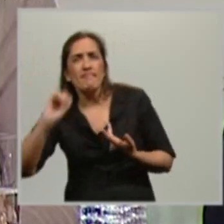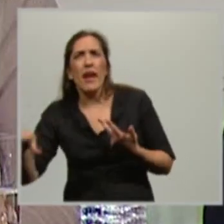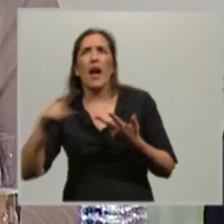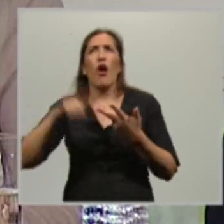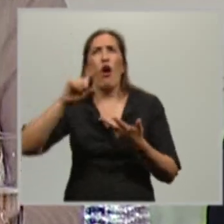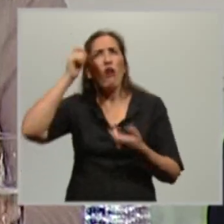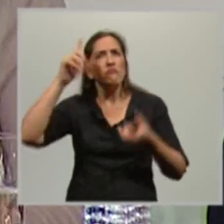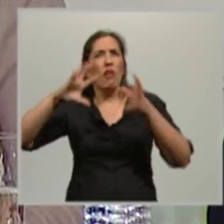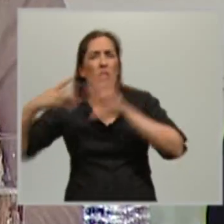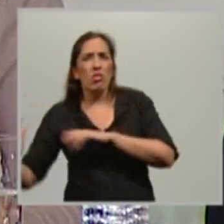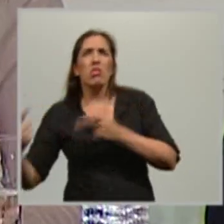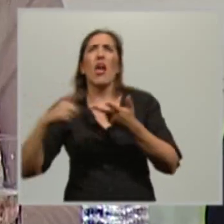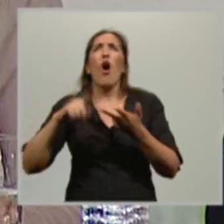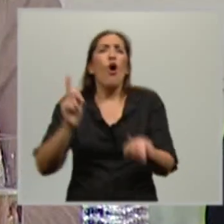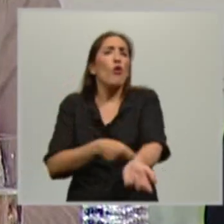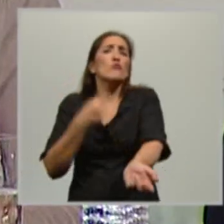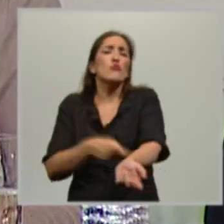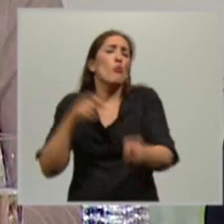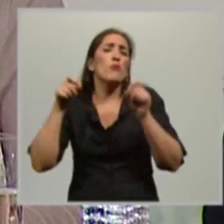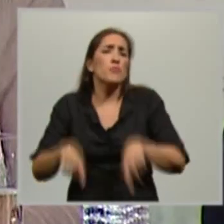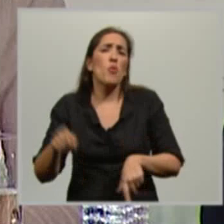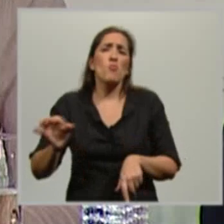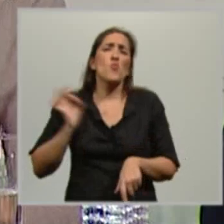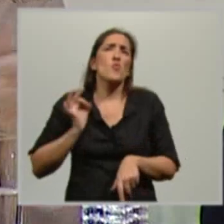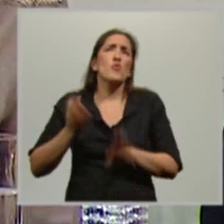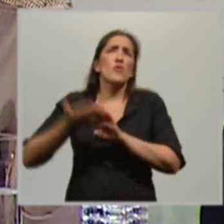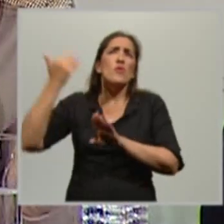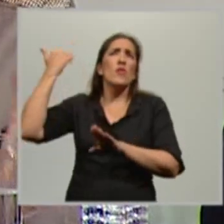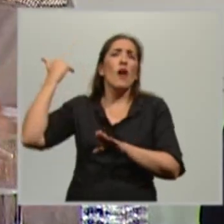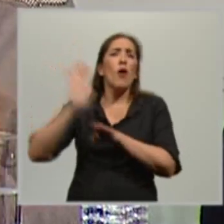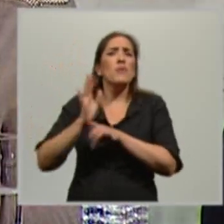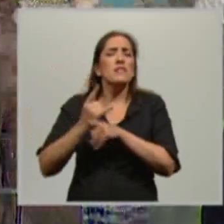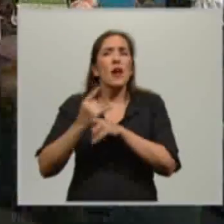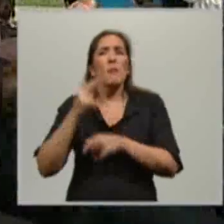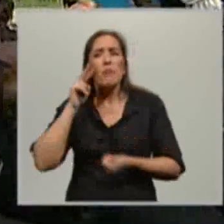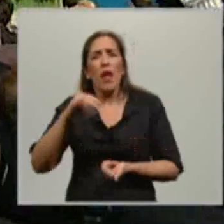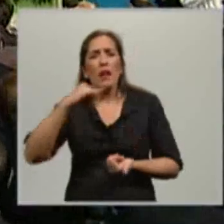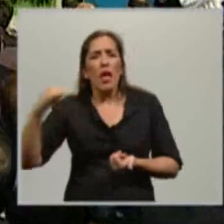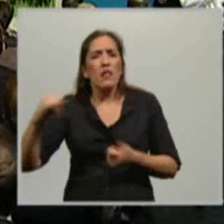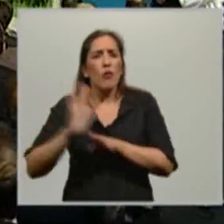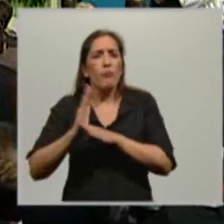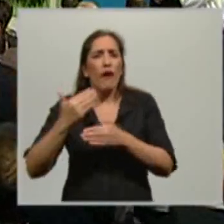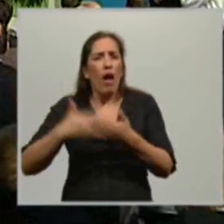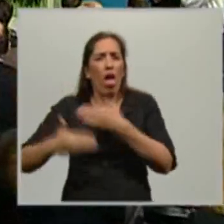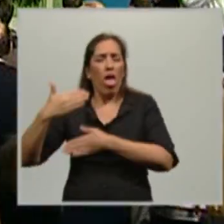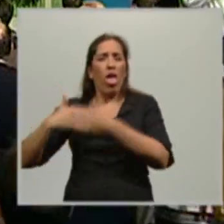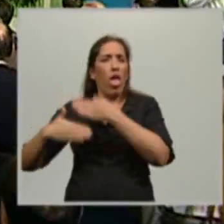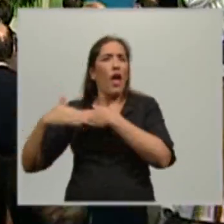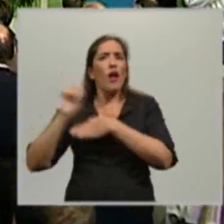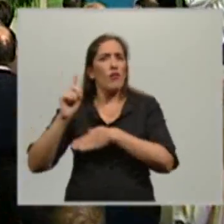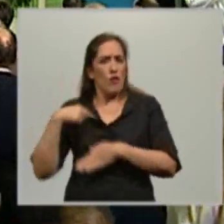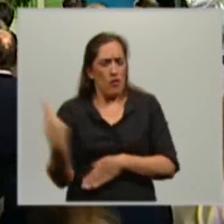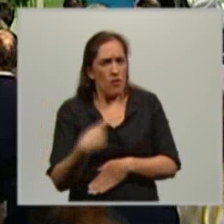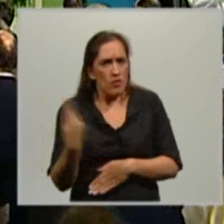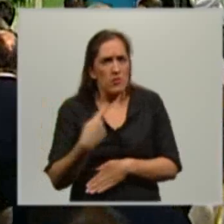distorsiones, con nuestros propios acostumbramientos de haber vivido tantas cosas que iban para atrás y entonces creemos que tenemos que salvarnos en